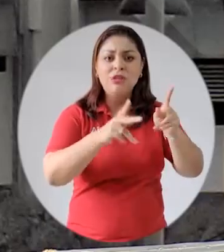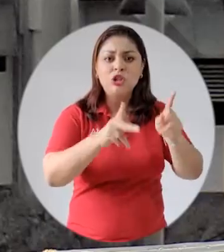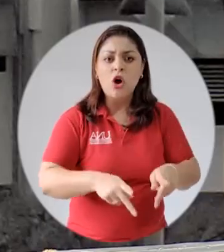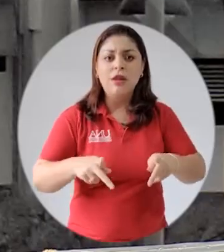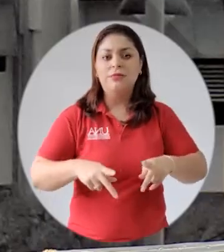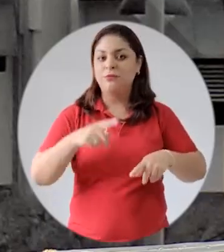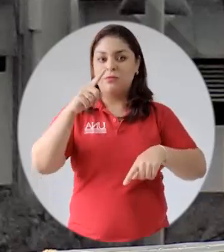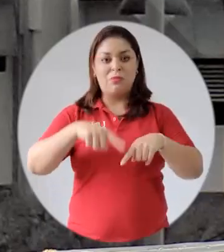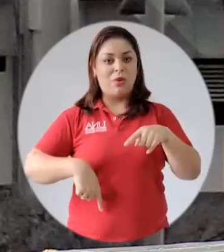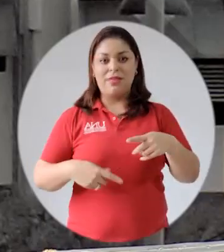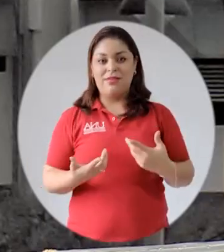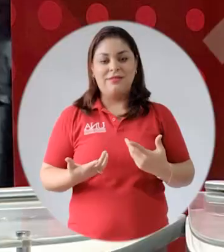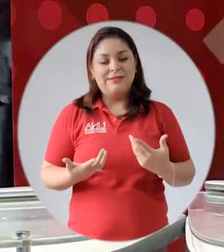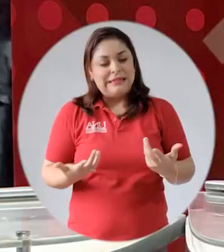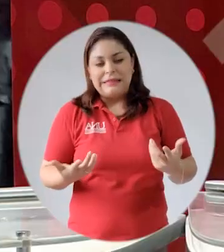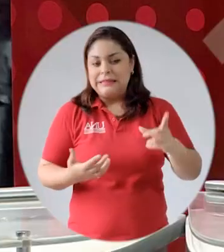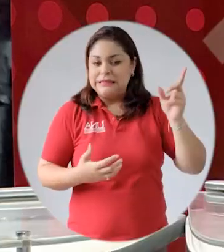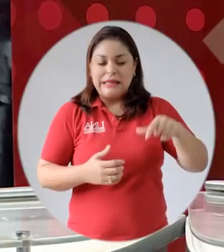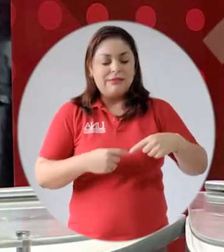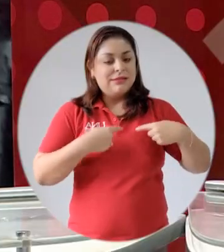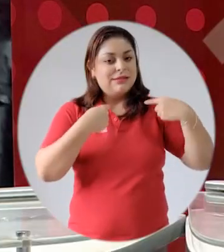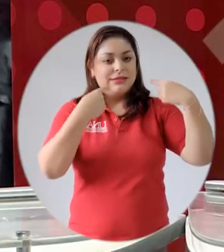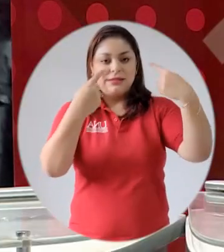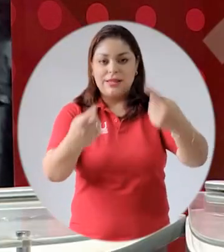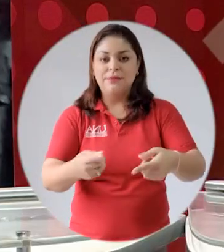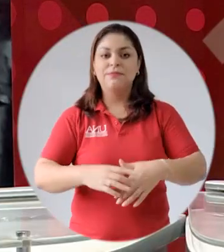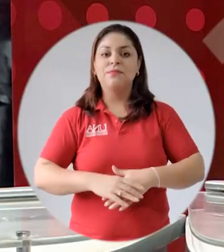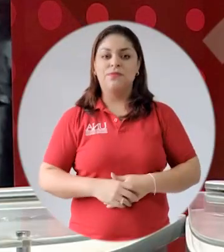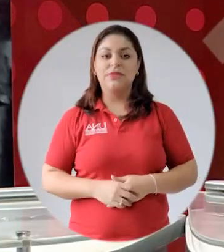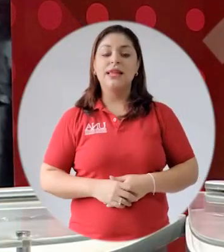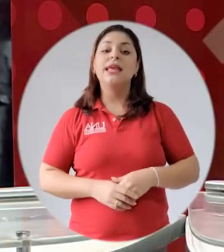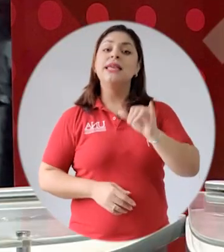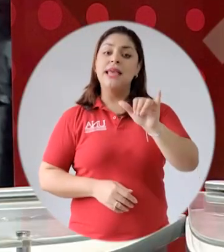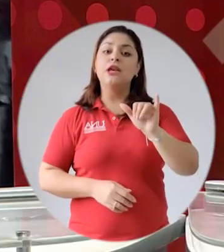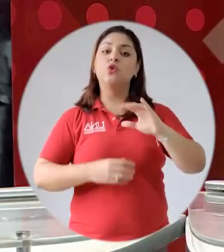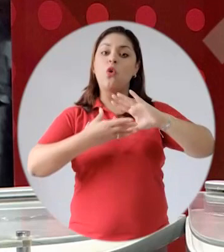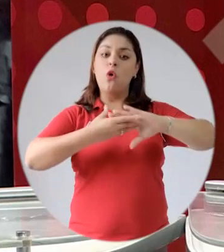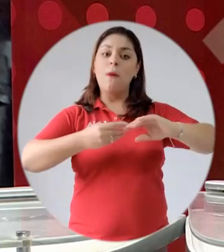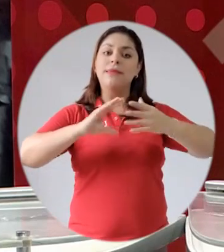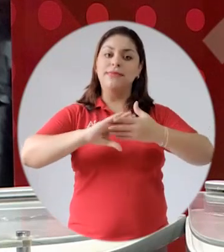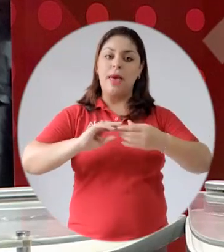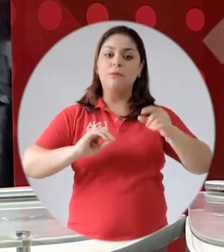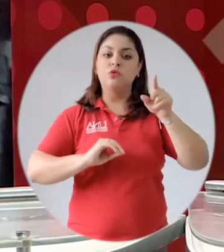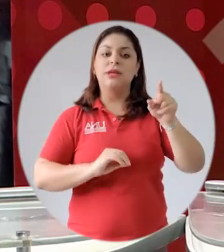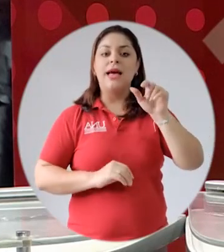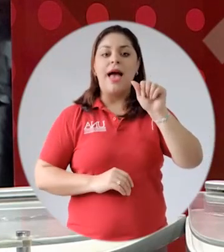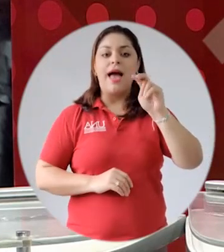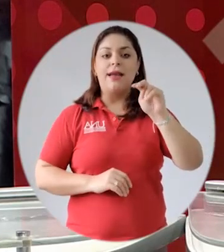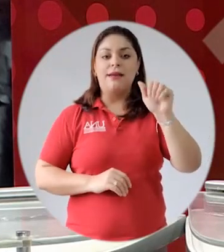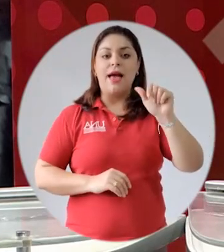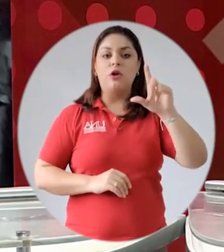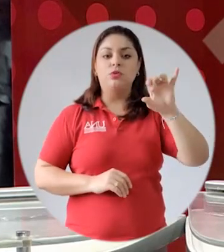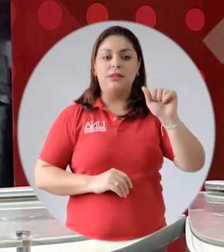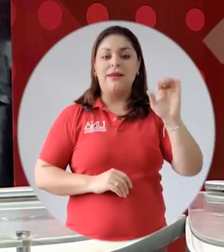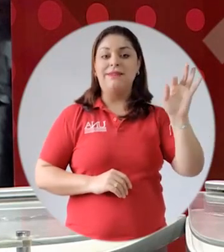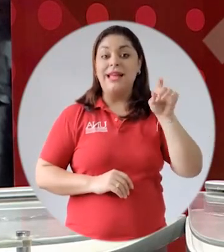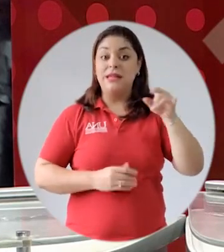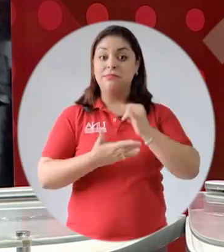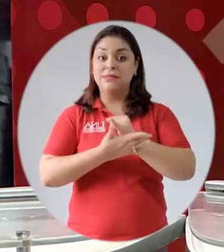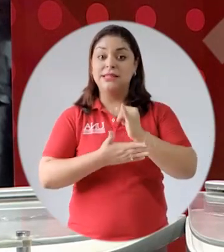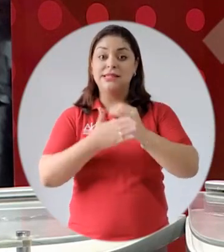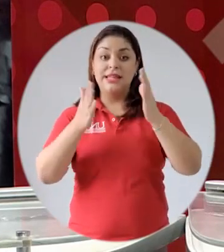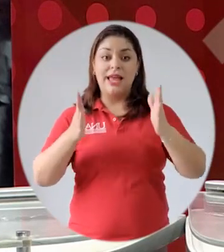del cuidado, ¿verdad? De cuidar personas es un tema que está haciéndolo las mujeres y que la encuesta dice que eso no ha